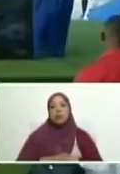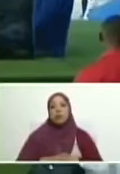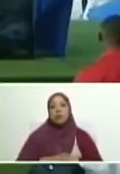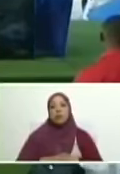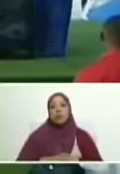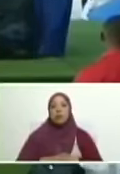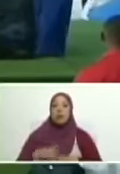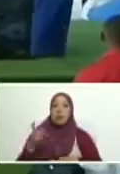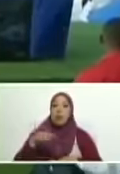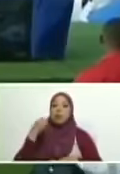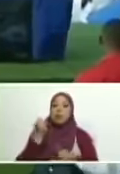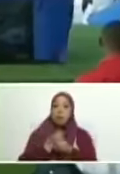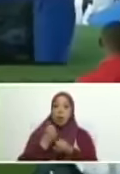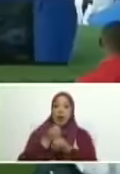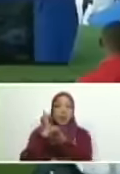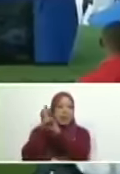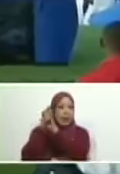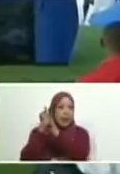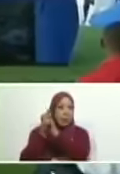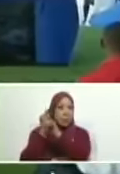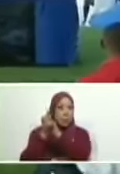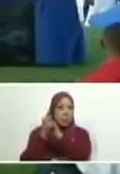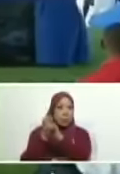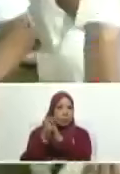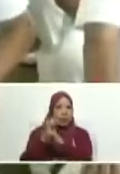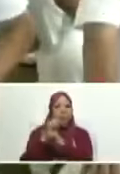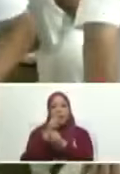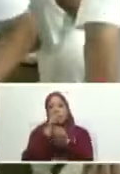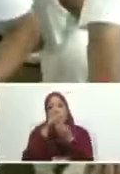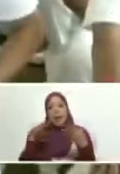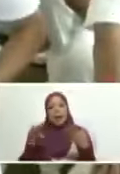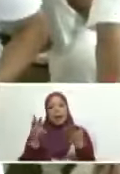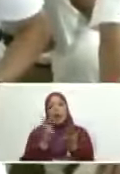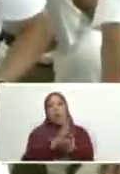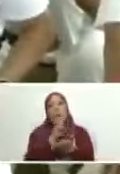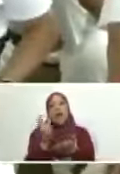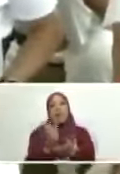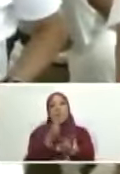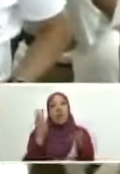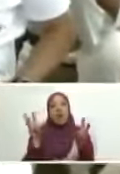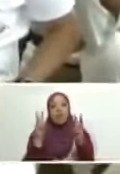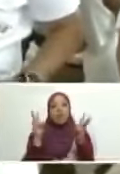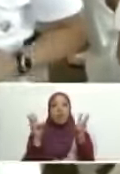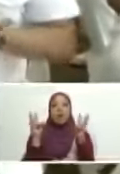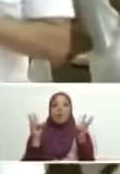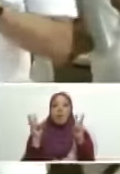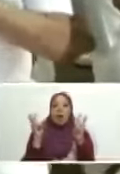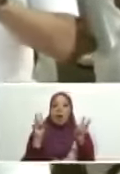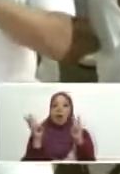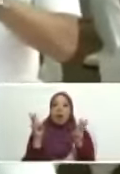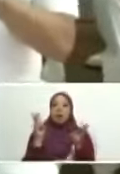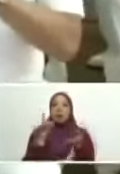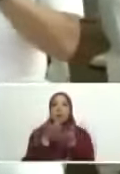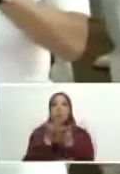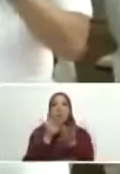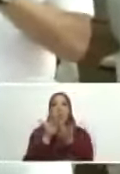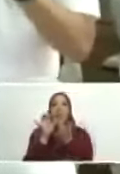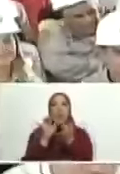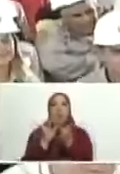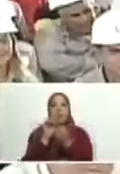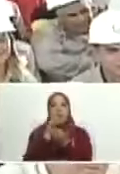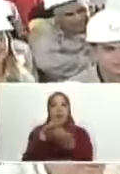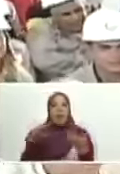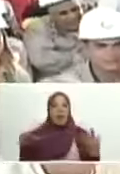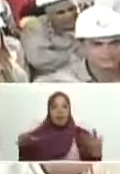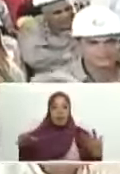efectivamente vamos a contar con internet, wifi gratuito para todos los que hagan uso de estos espacios, que puedan conectarse. Muy importante.